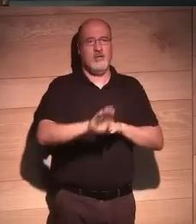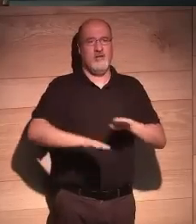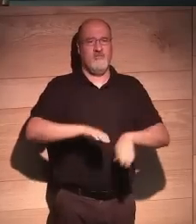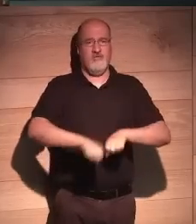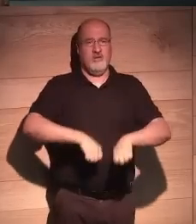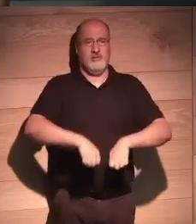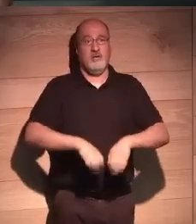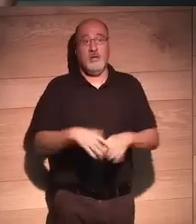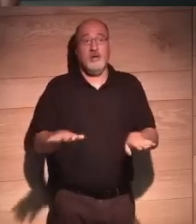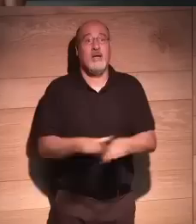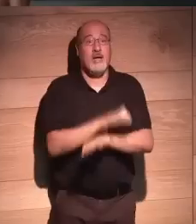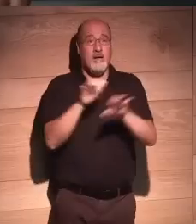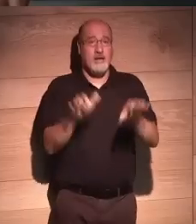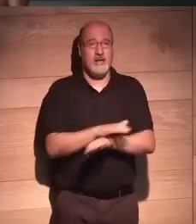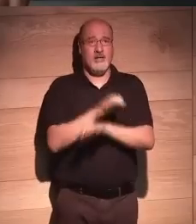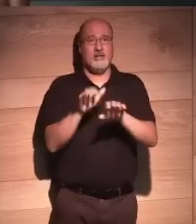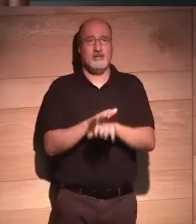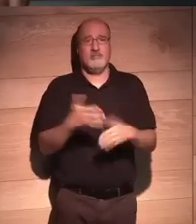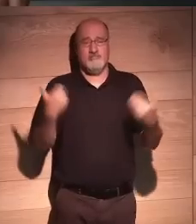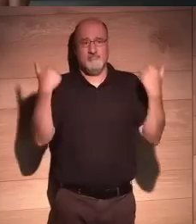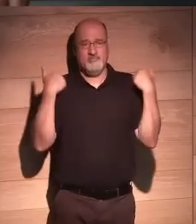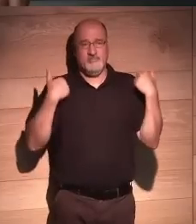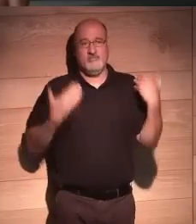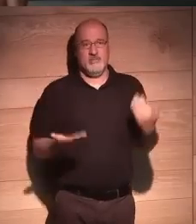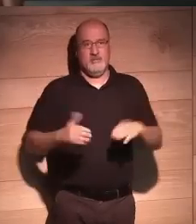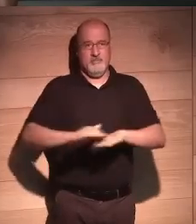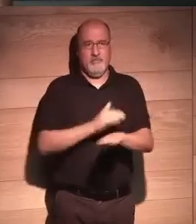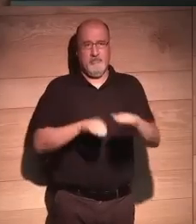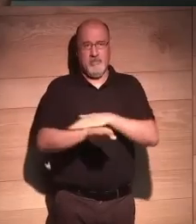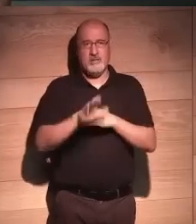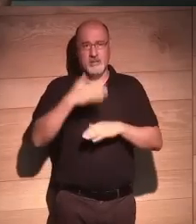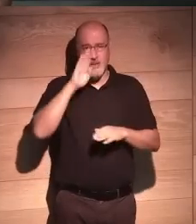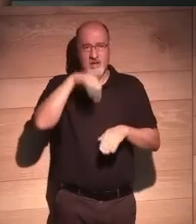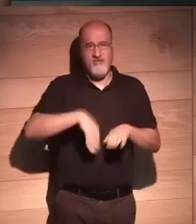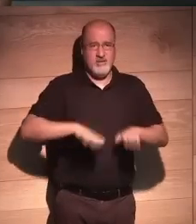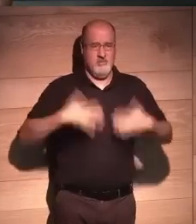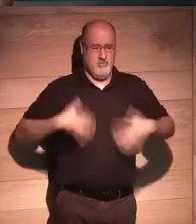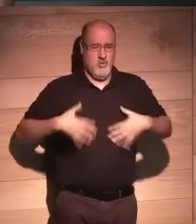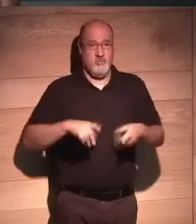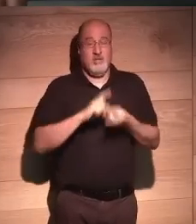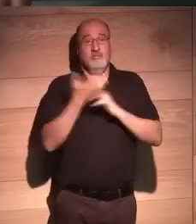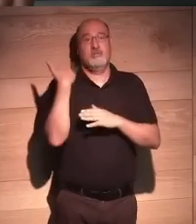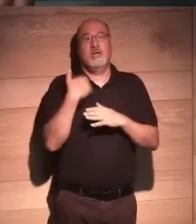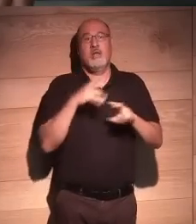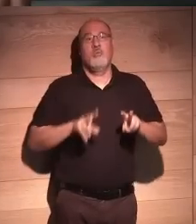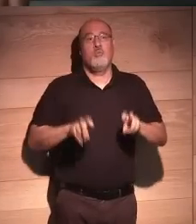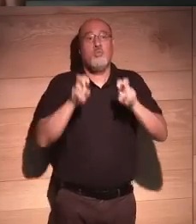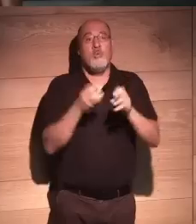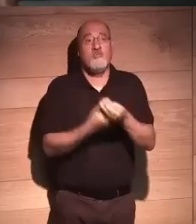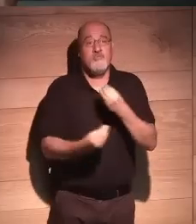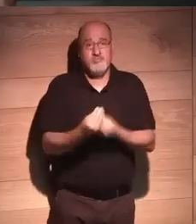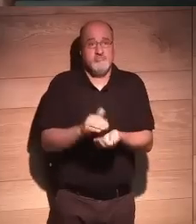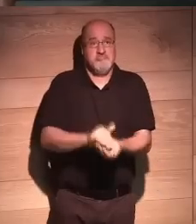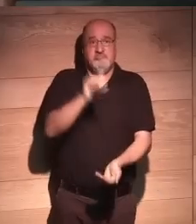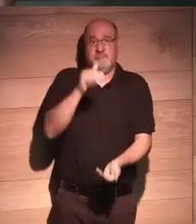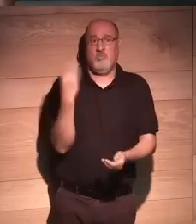morir de risa viendo cómo íbamos con la pata de elefante, pero digo, ¿cómo se atrevían estos a vestirse así? También hay una generación nueva que no reconoce